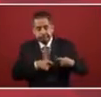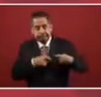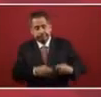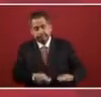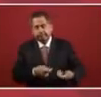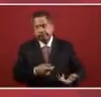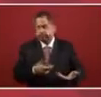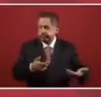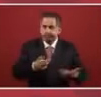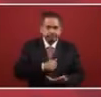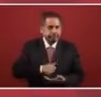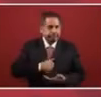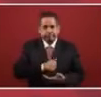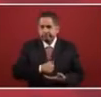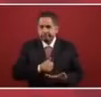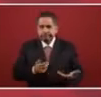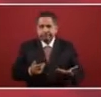lamentable.